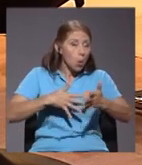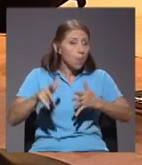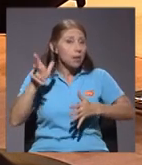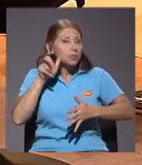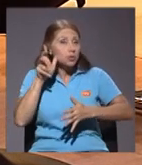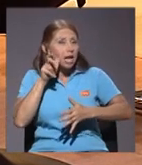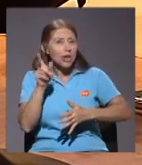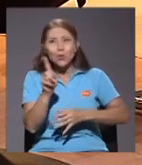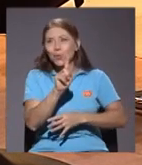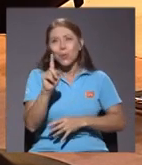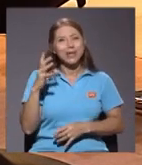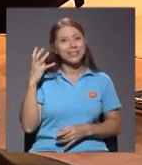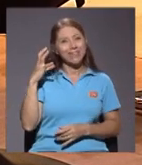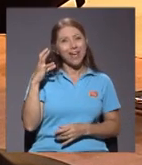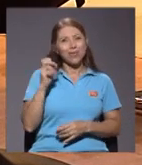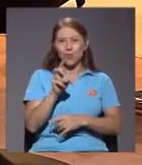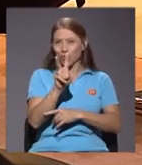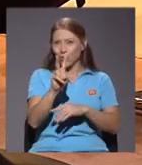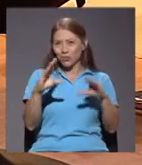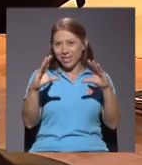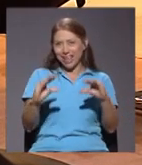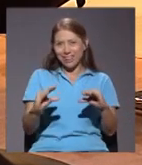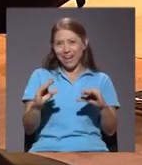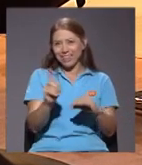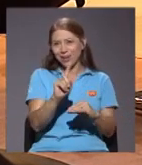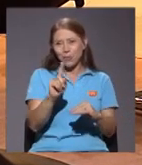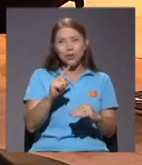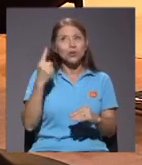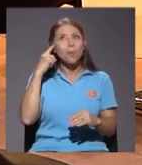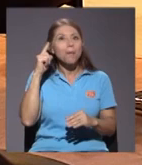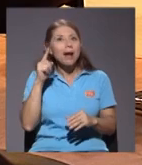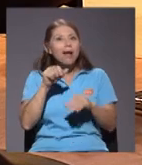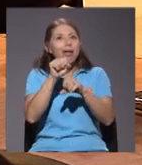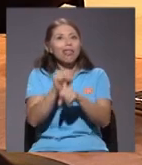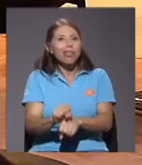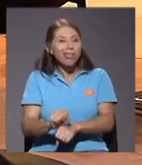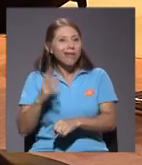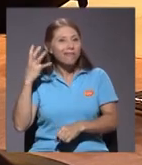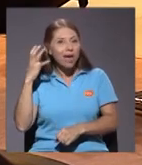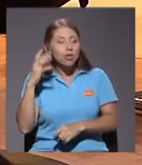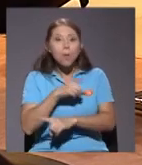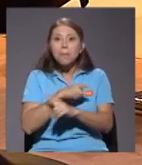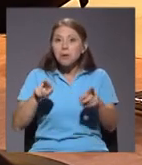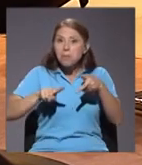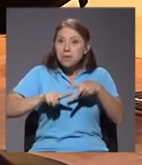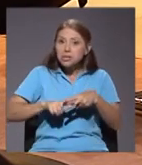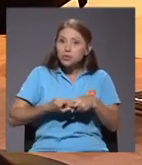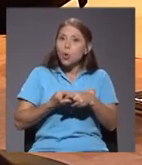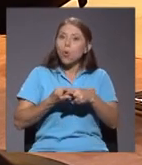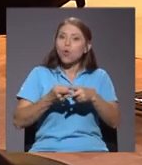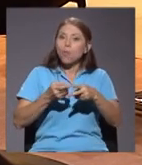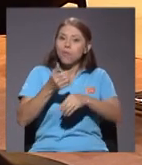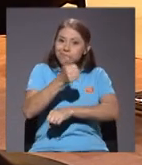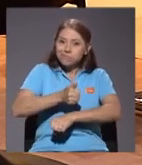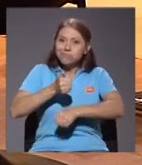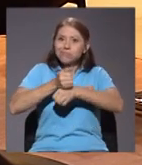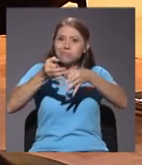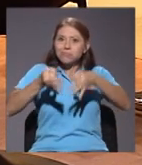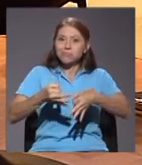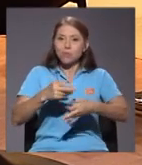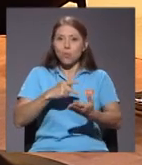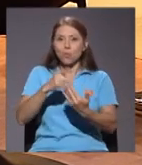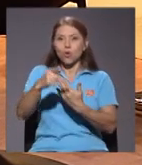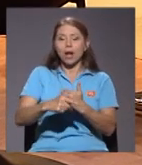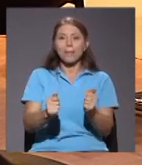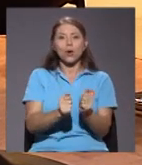de la tarde no es nada de radio y sin embargo empezó a forjarse como un programa que tenía una identidad propia en el sentido